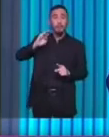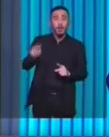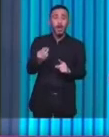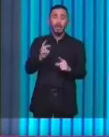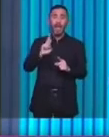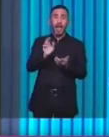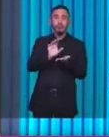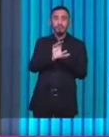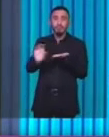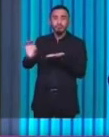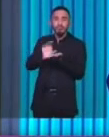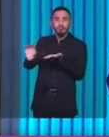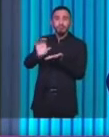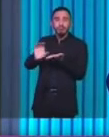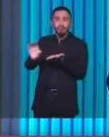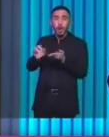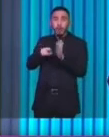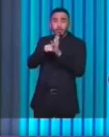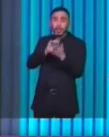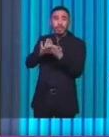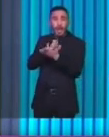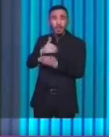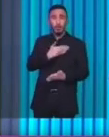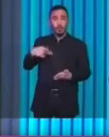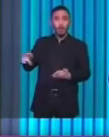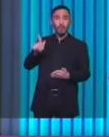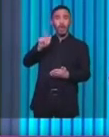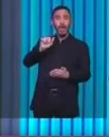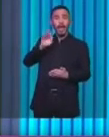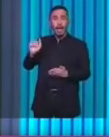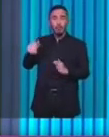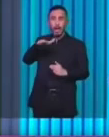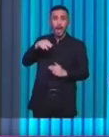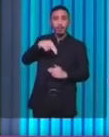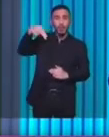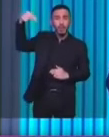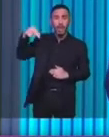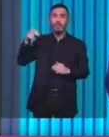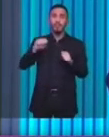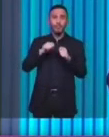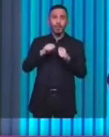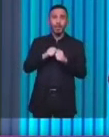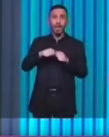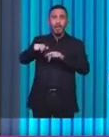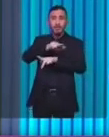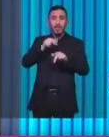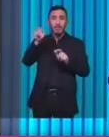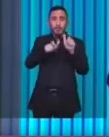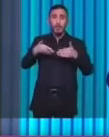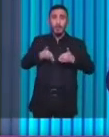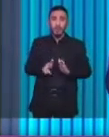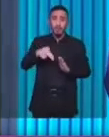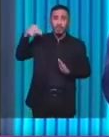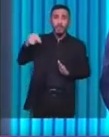hoy, Guillermo, más temprano, hablábamos con Guillermo en Radio Cadena Federal, ya estuvo trabajando desde muy temprano, Guillermo, van a ser días y